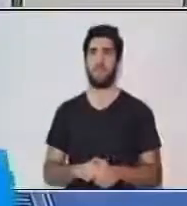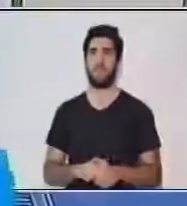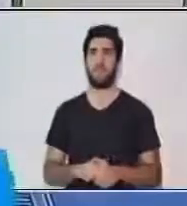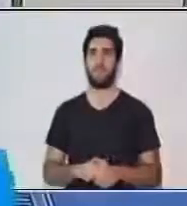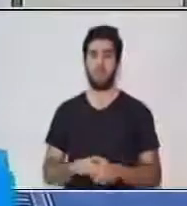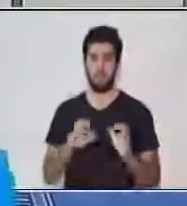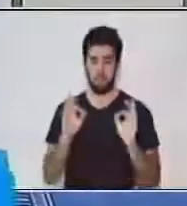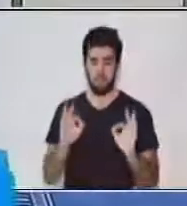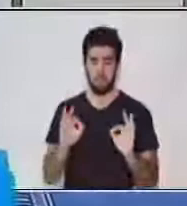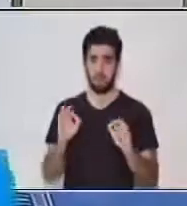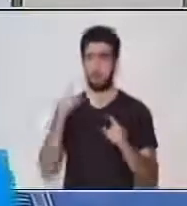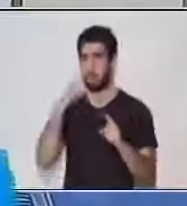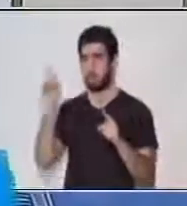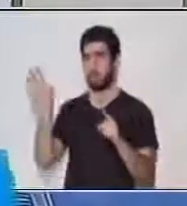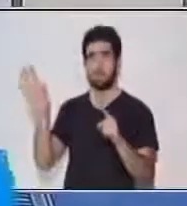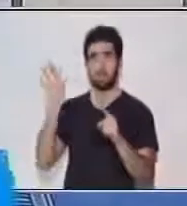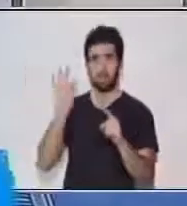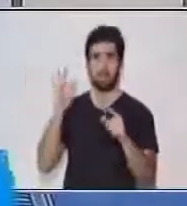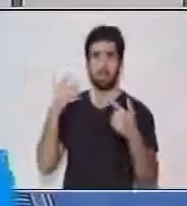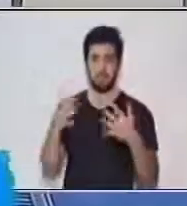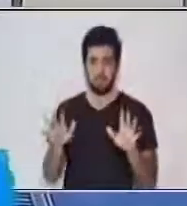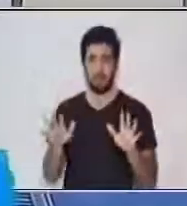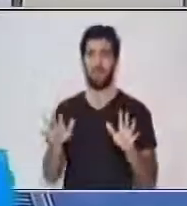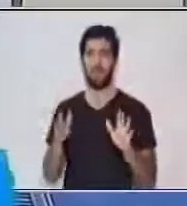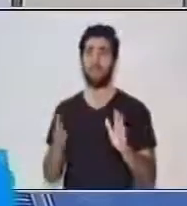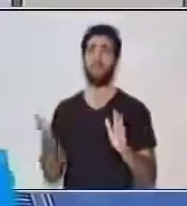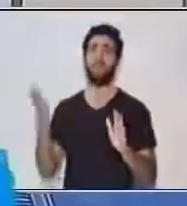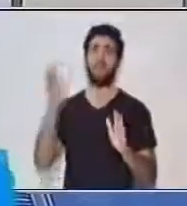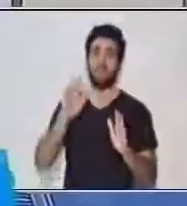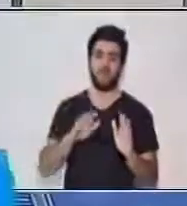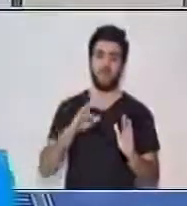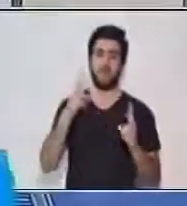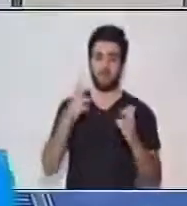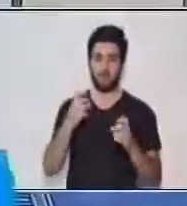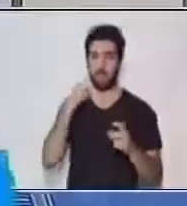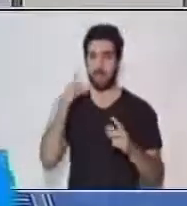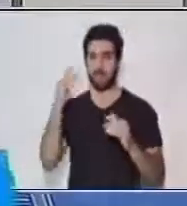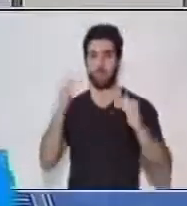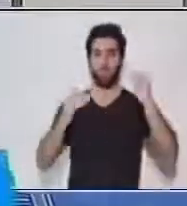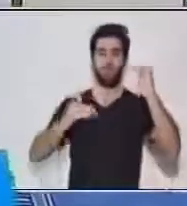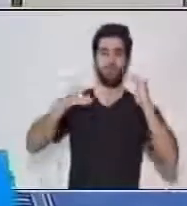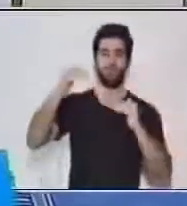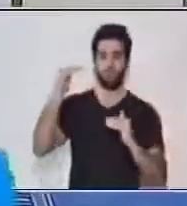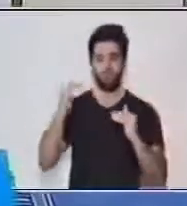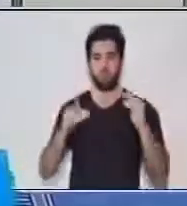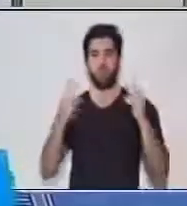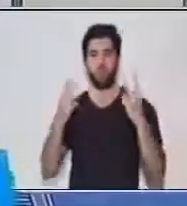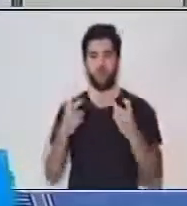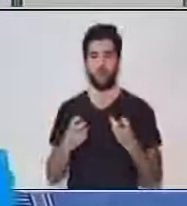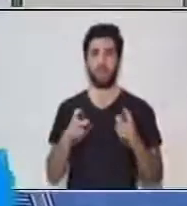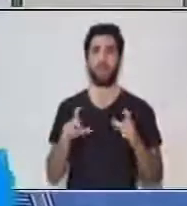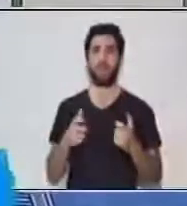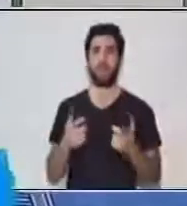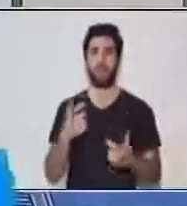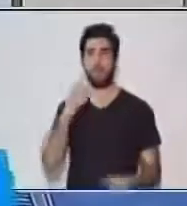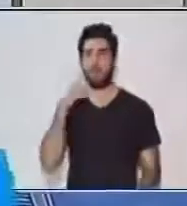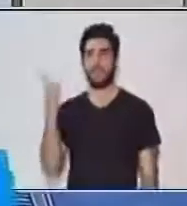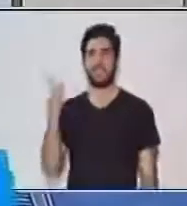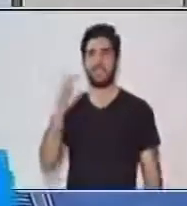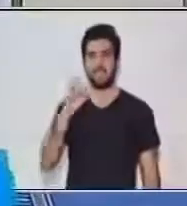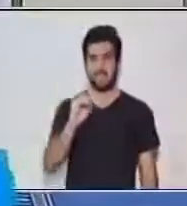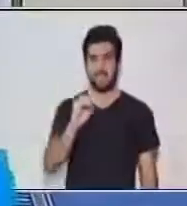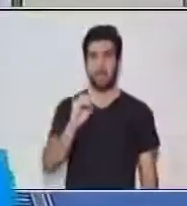Allí encontramos esa amplitud máxima. Y luego retornamos al punto de equilibrio, nuevamente a 0.